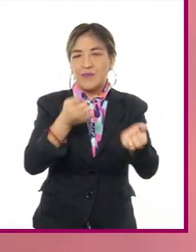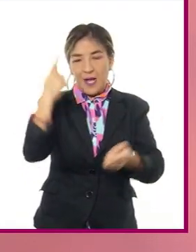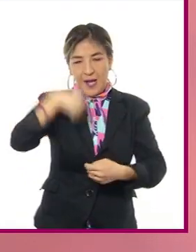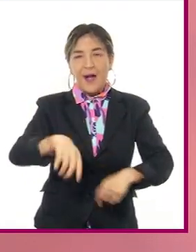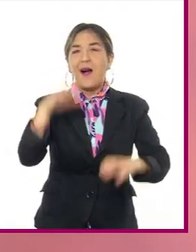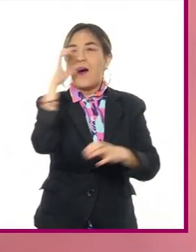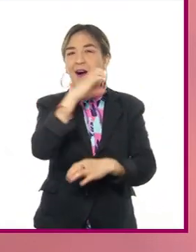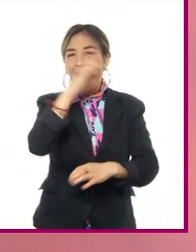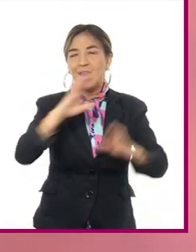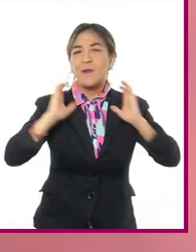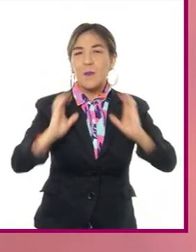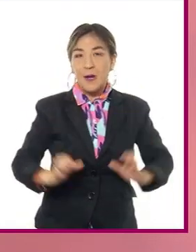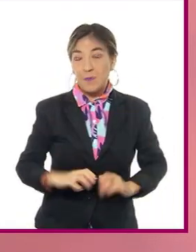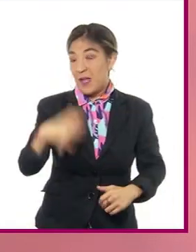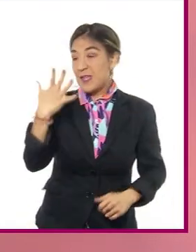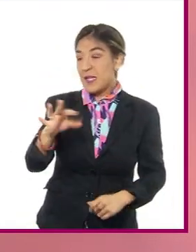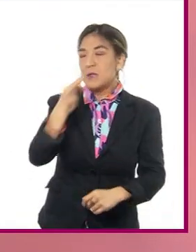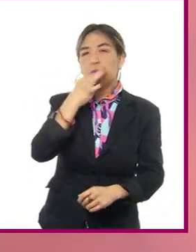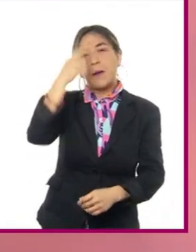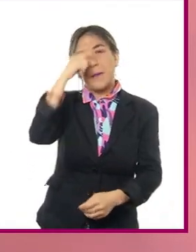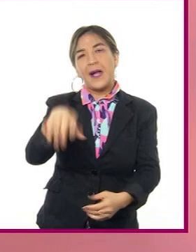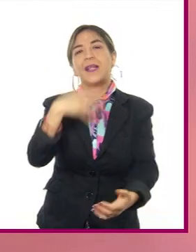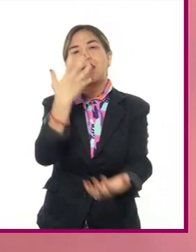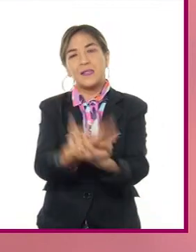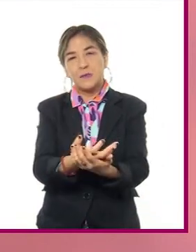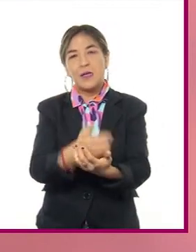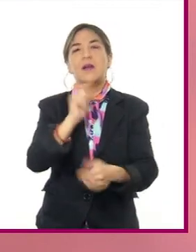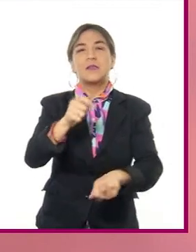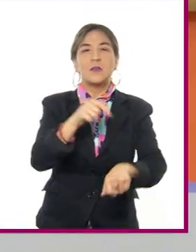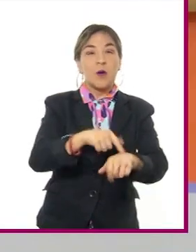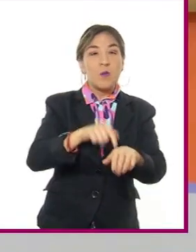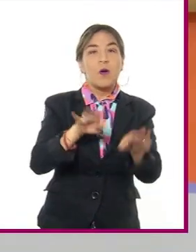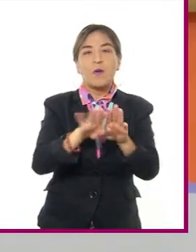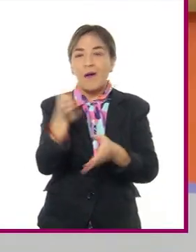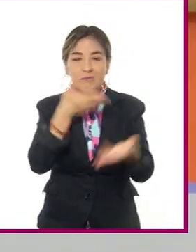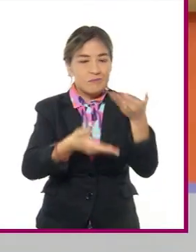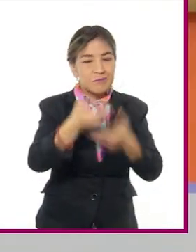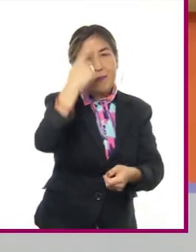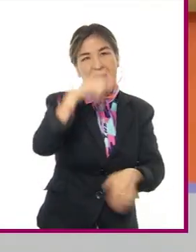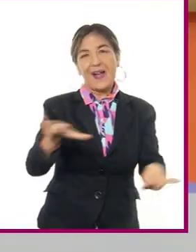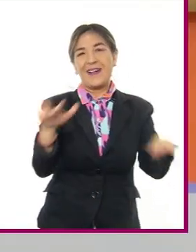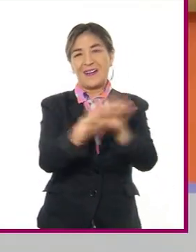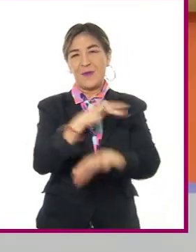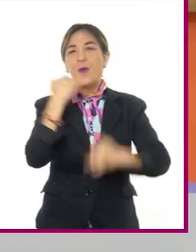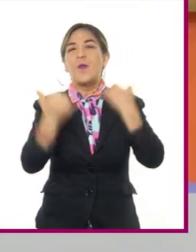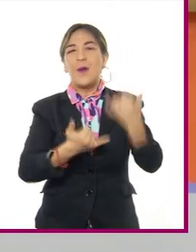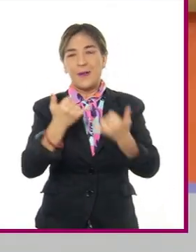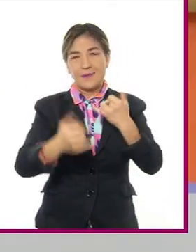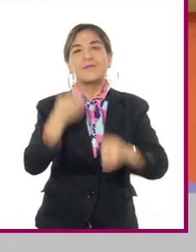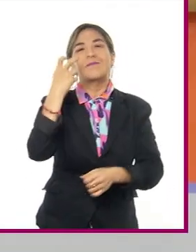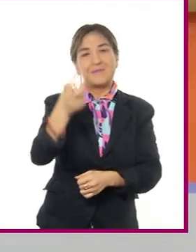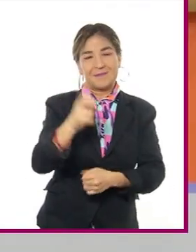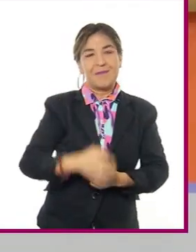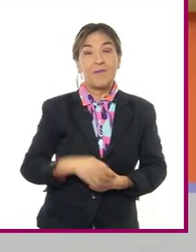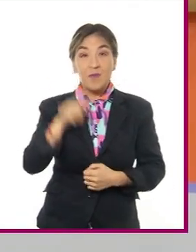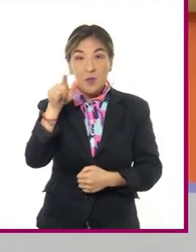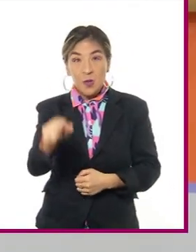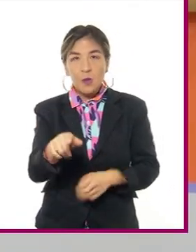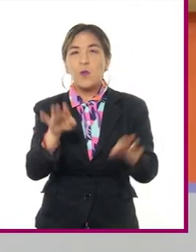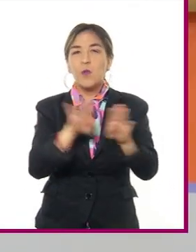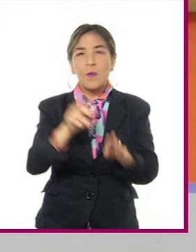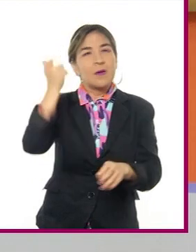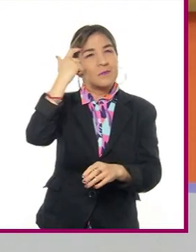mientras que los 2 minutos son para el descanso y ajustar las estrategias con el entrenador. Claro, además lograste hacer